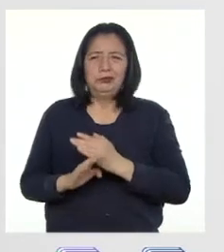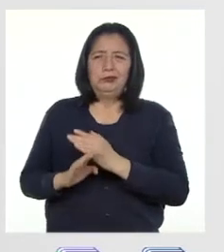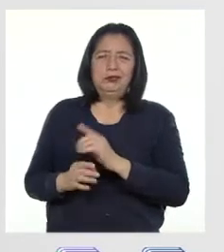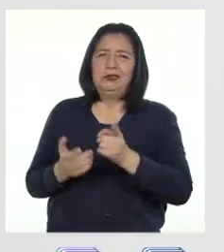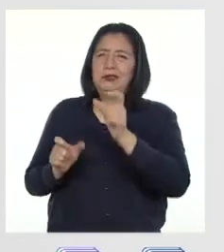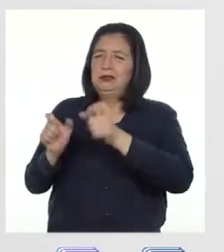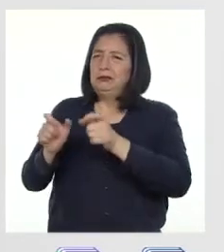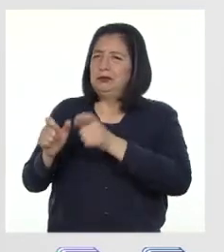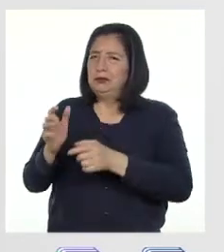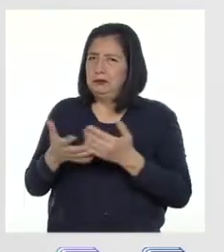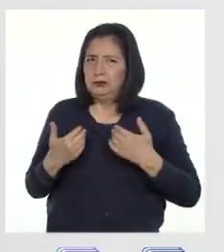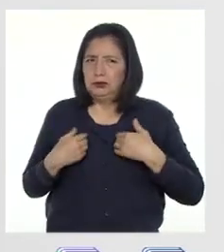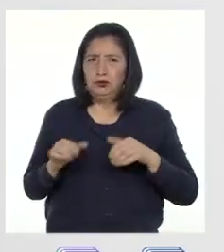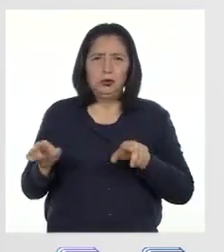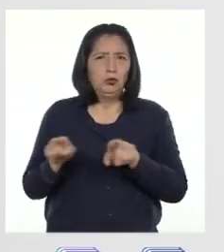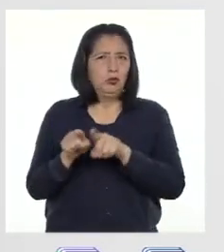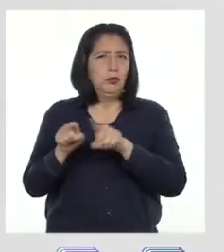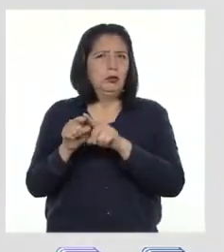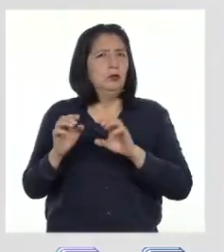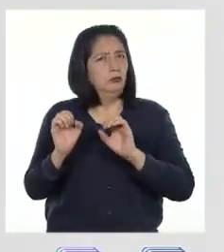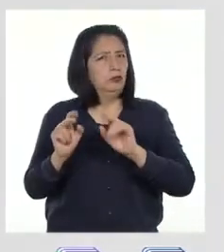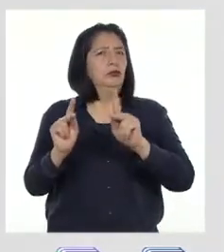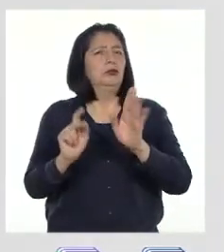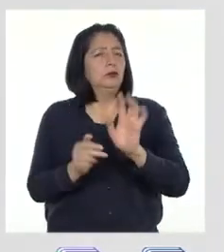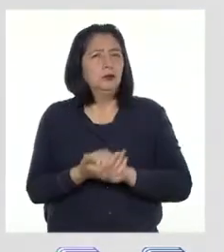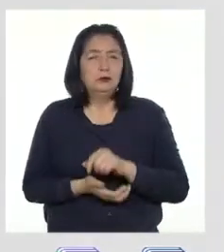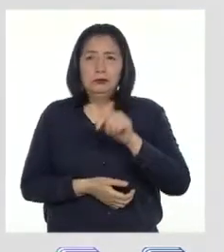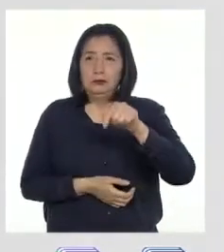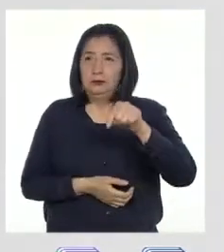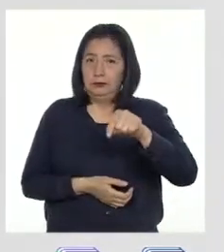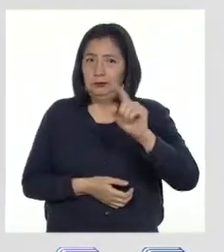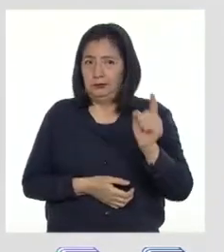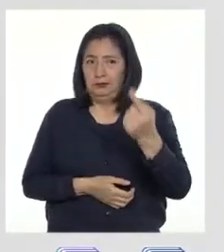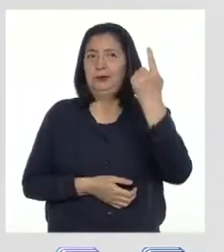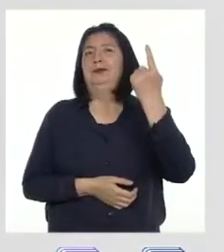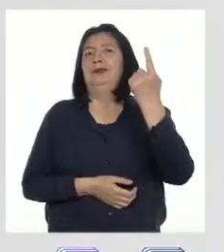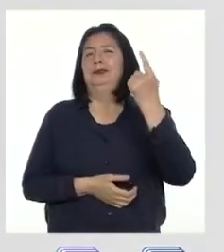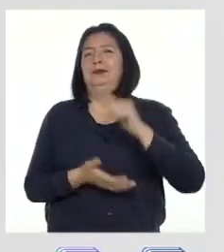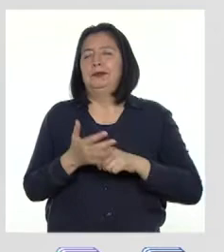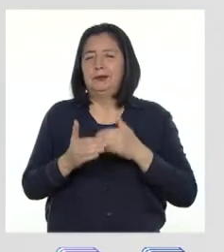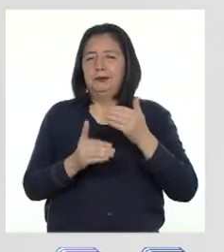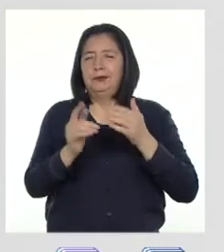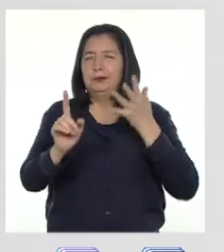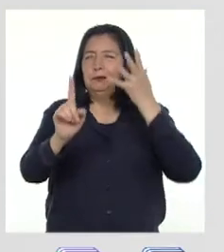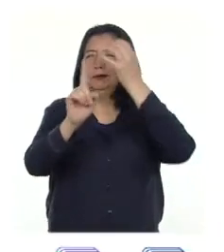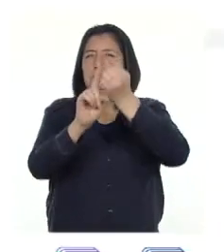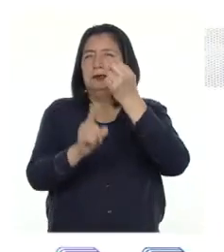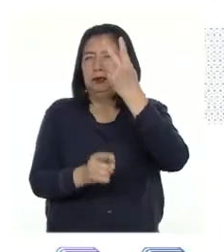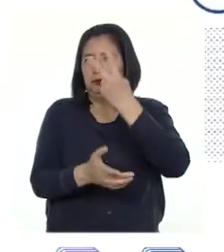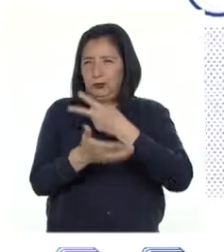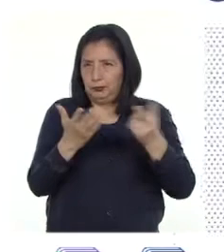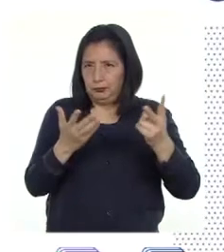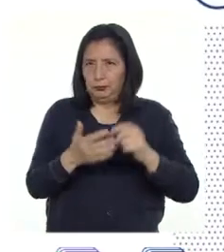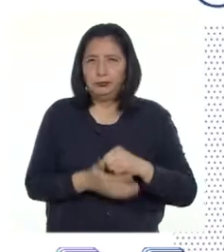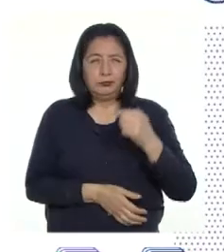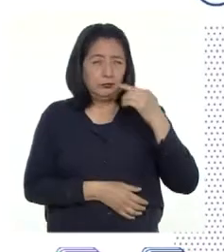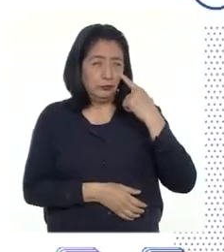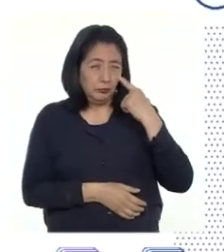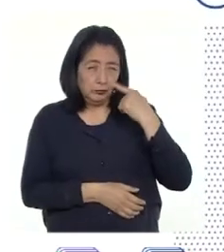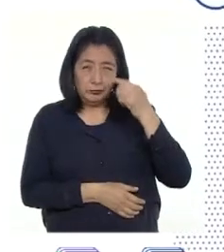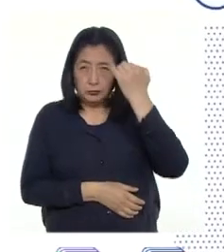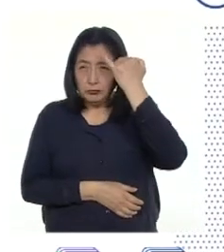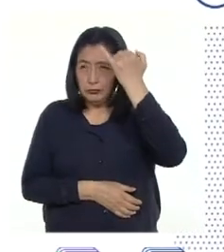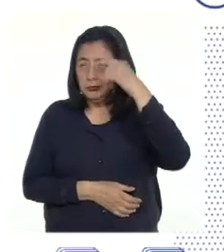que las personas tengan las mismas oportunidades. Este ha sido nuestro primer paso hacia el gran reto de estas 2 semanas. Conocer las